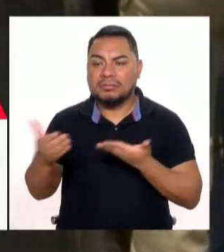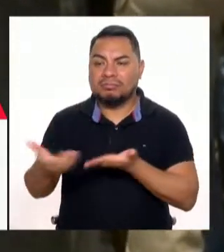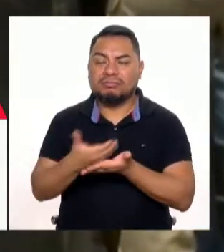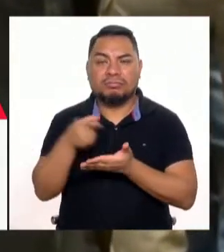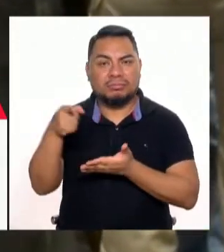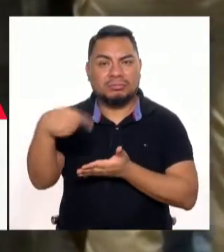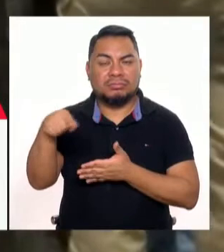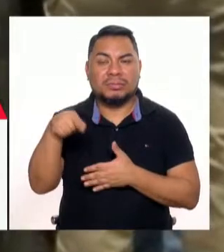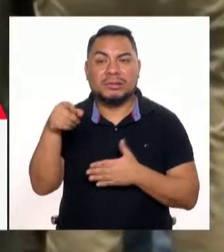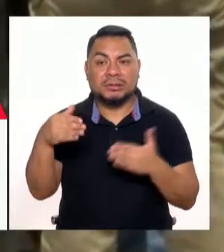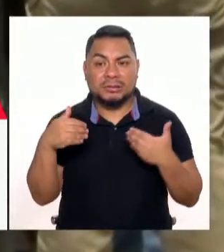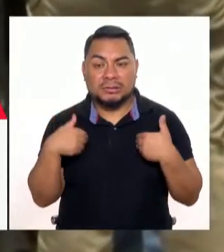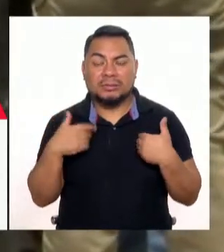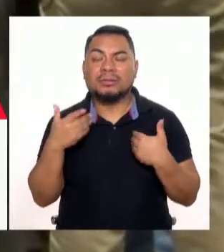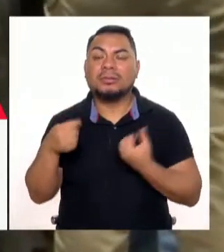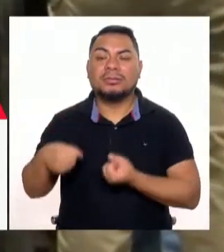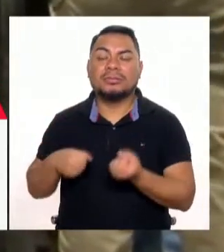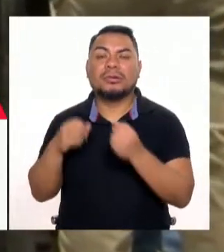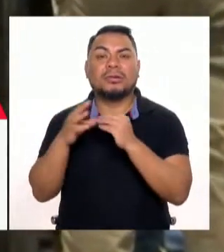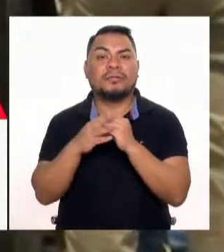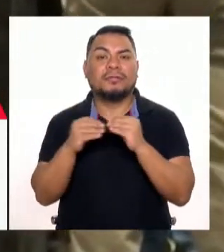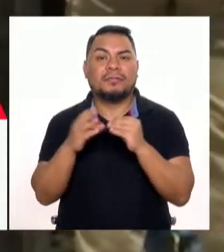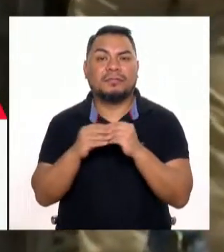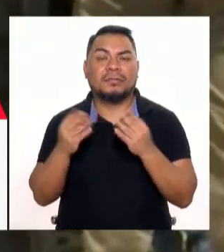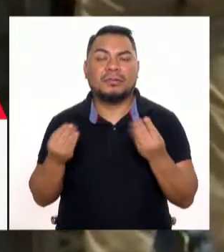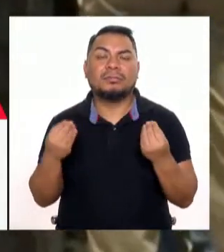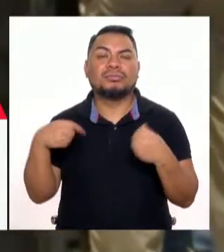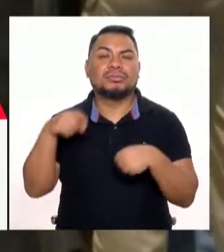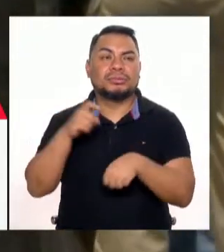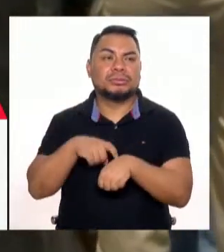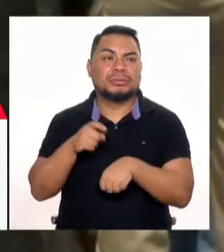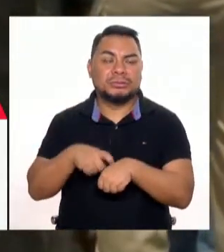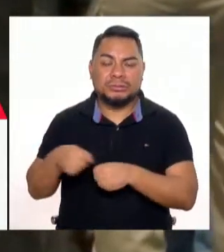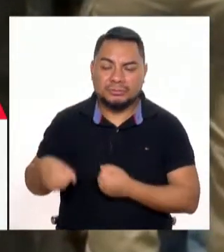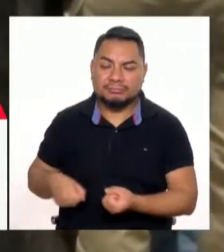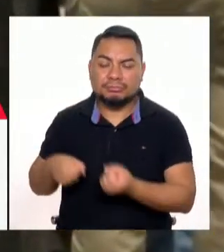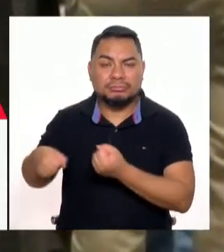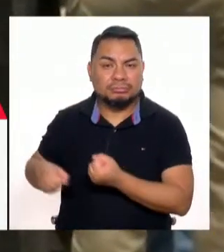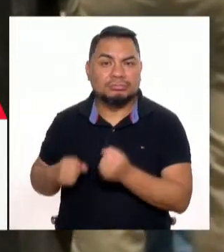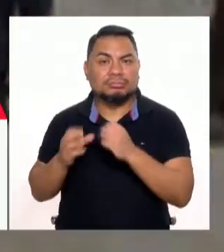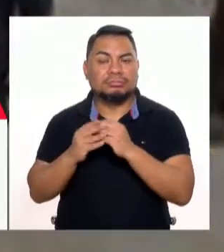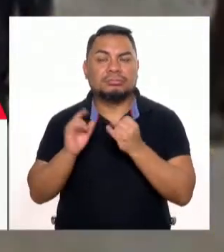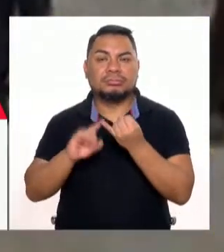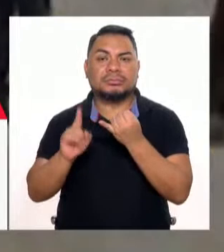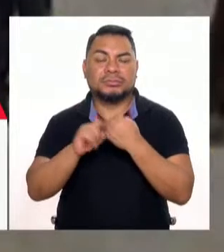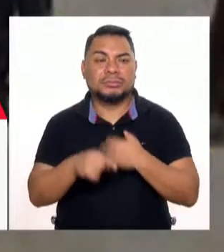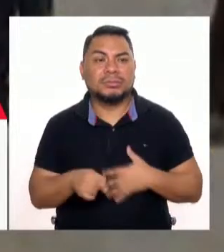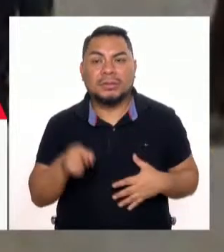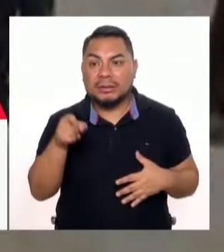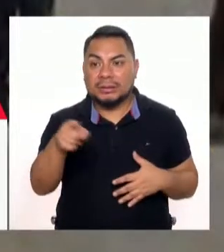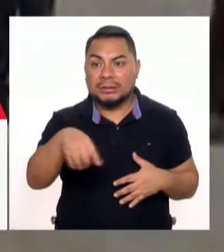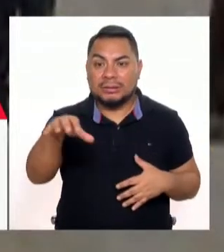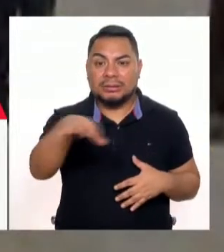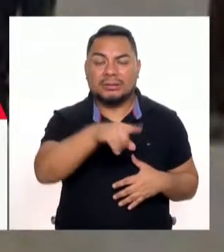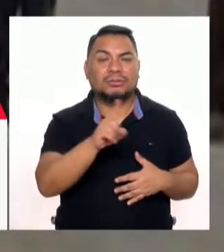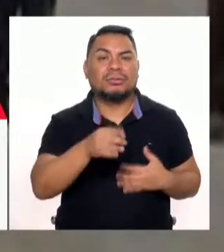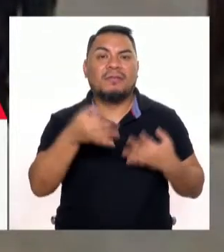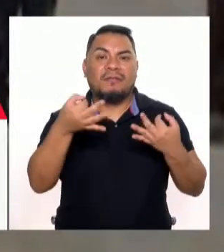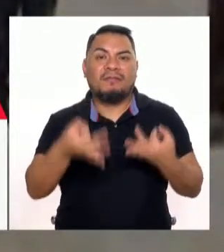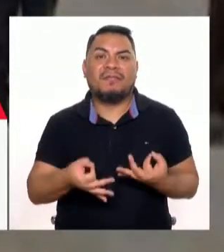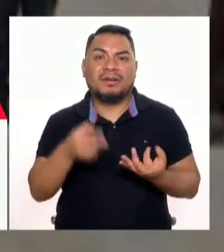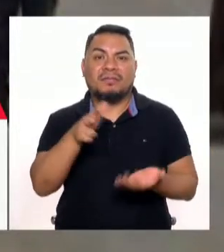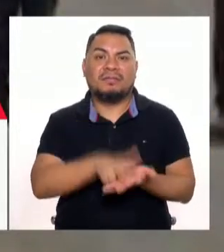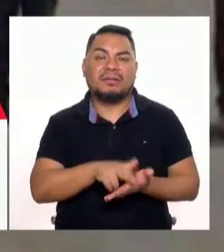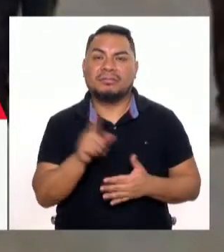que tienen frutas que han sembrado por muchos tiempos tal vez no se formalizan porque